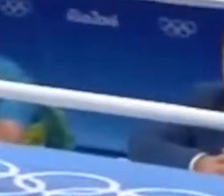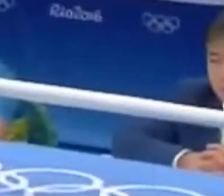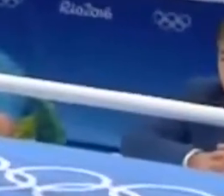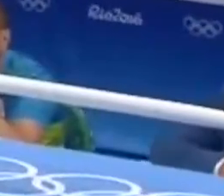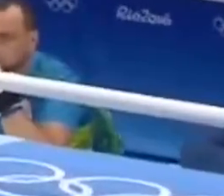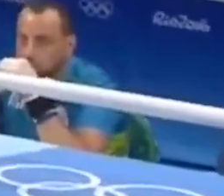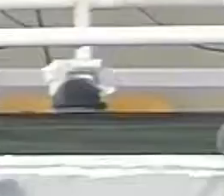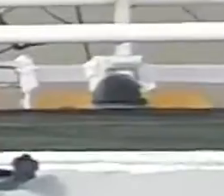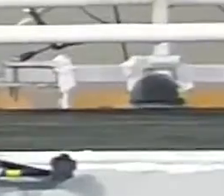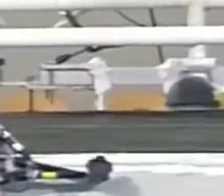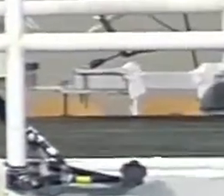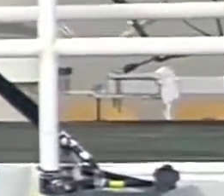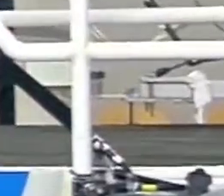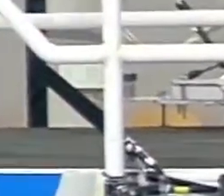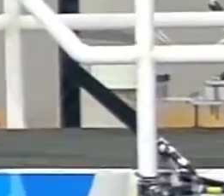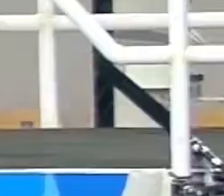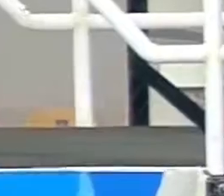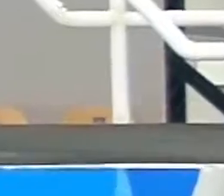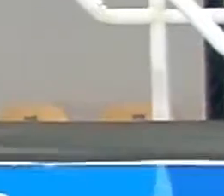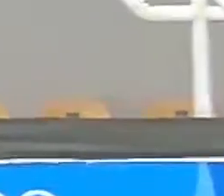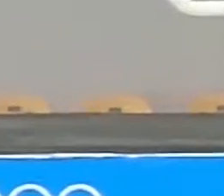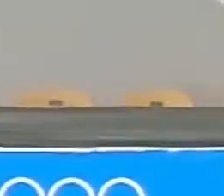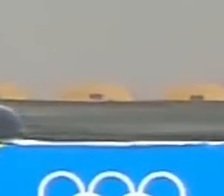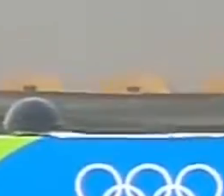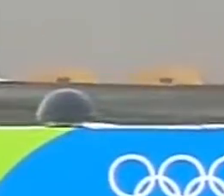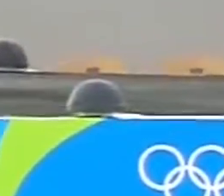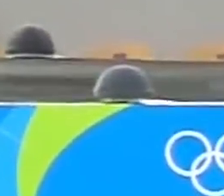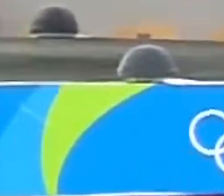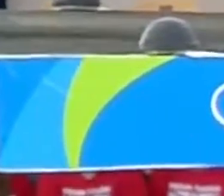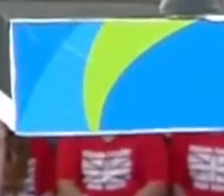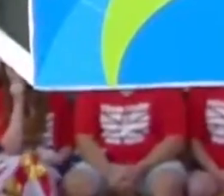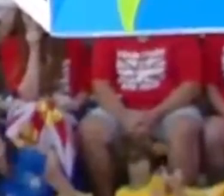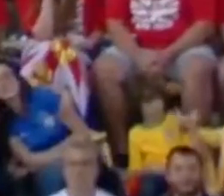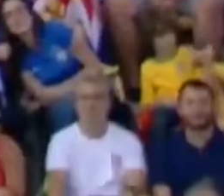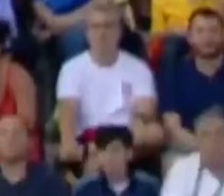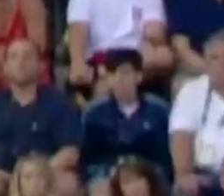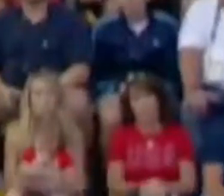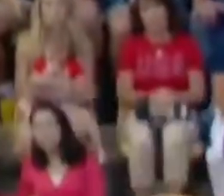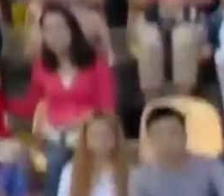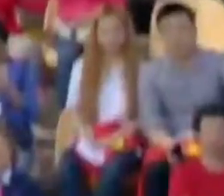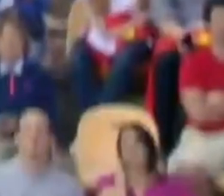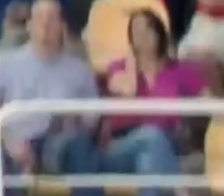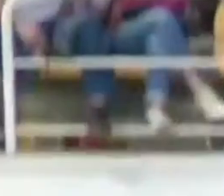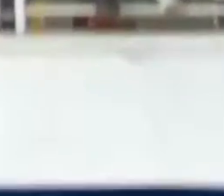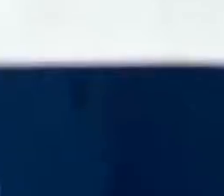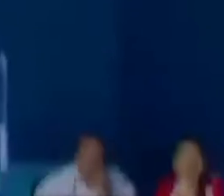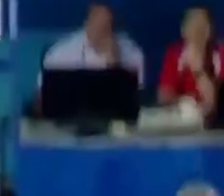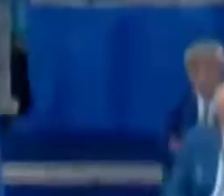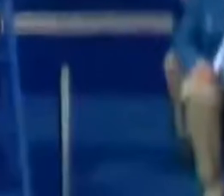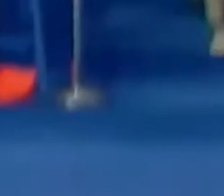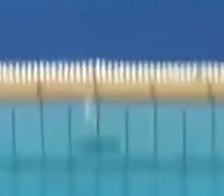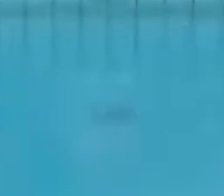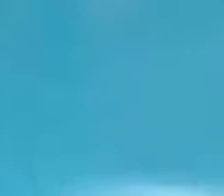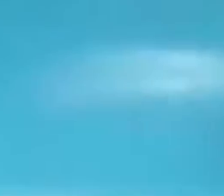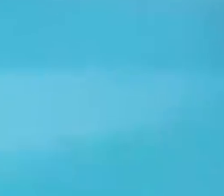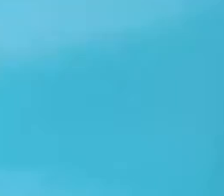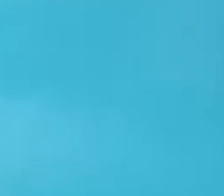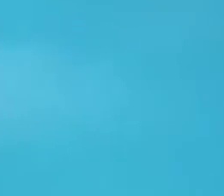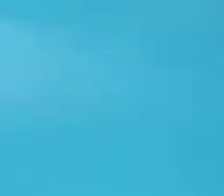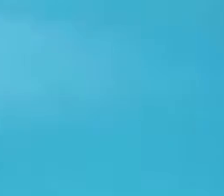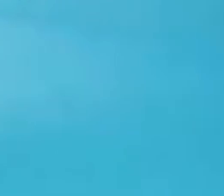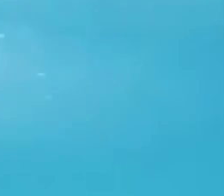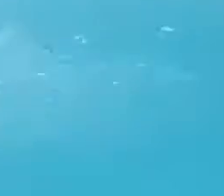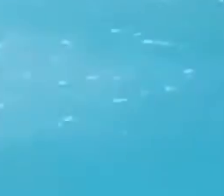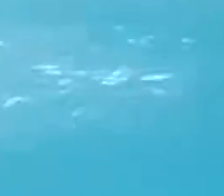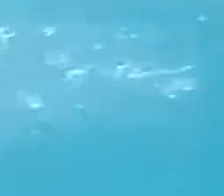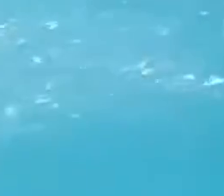golpes. Lamentablemente que ahora lo que te decía el jurado A y C lo determinan por criterio de desempate y se lo dan al italiano, y es lo que